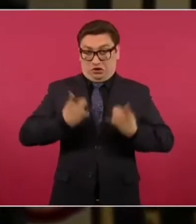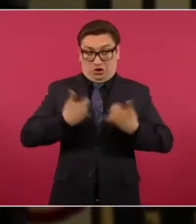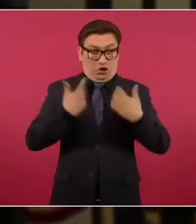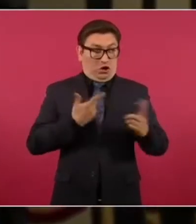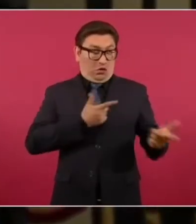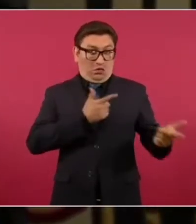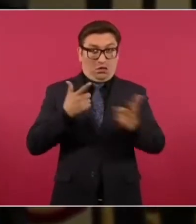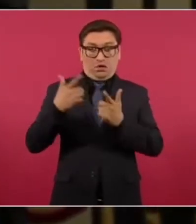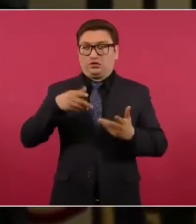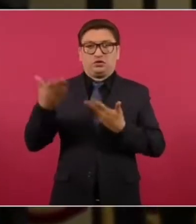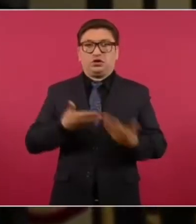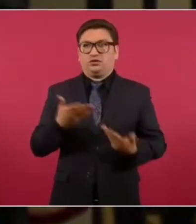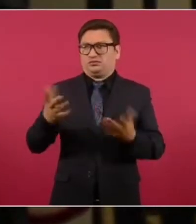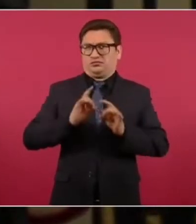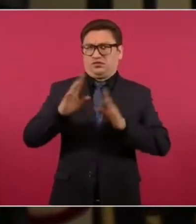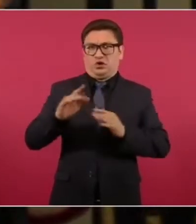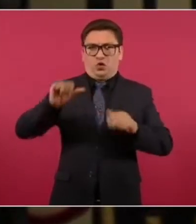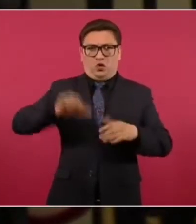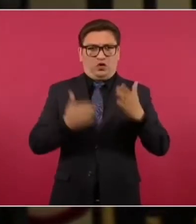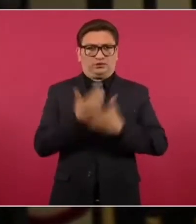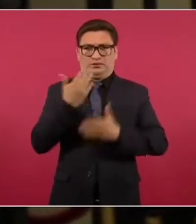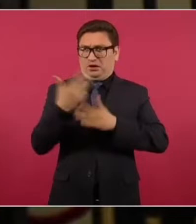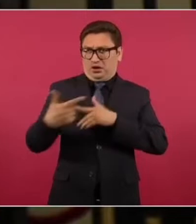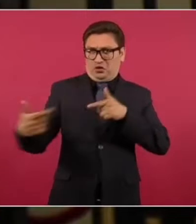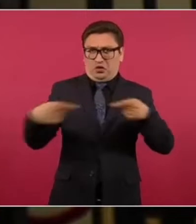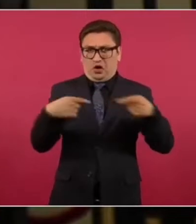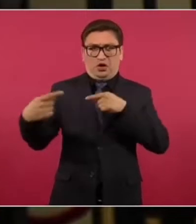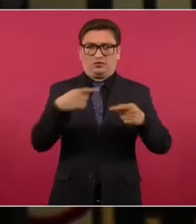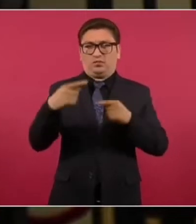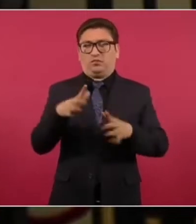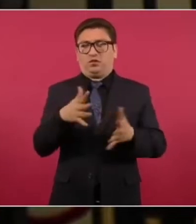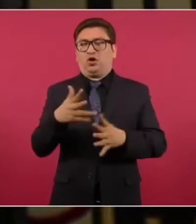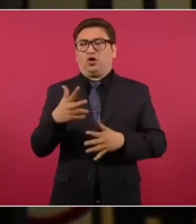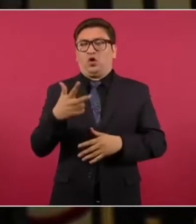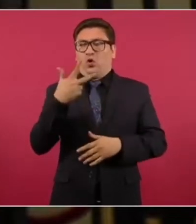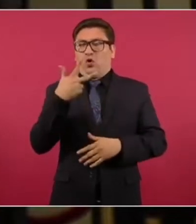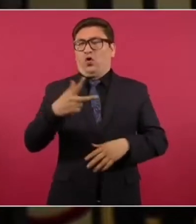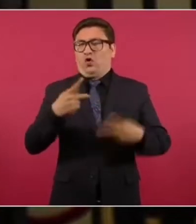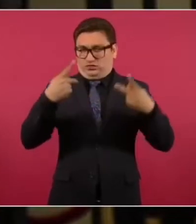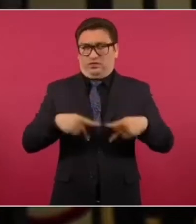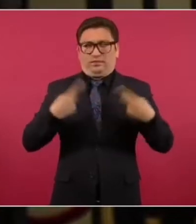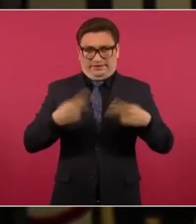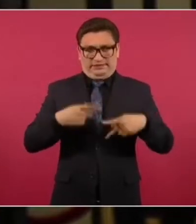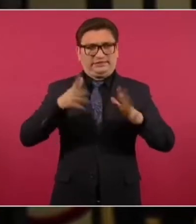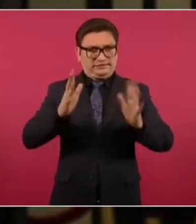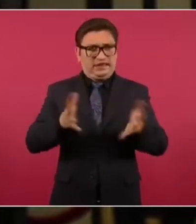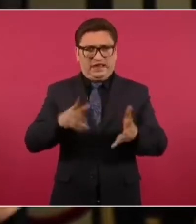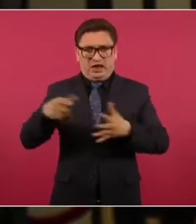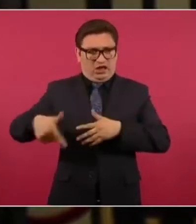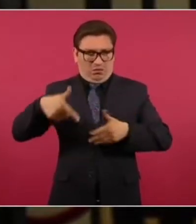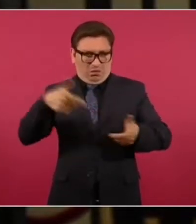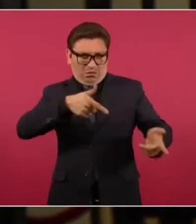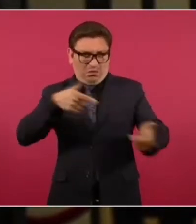Salto. Y hoy amanecemos con la noticia de un enfrentamiento donde, según datos preliminares, 8 personas habían